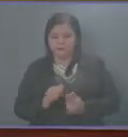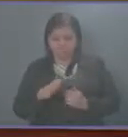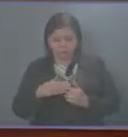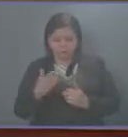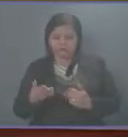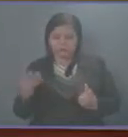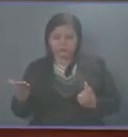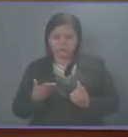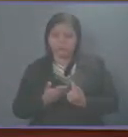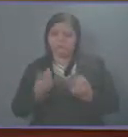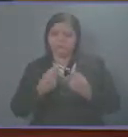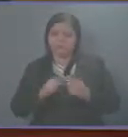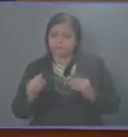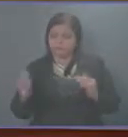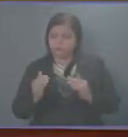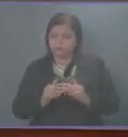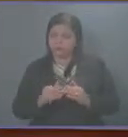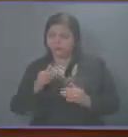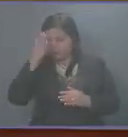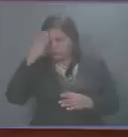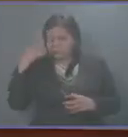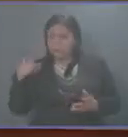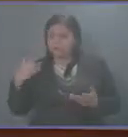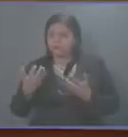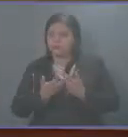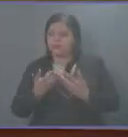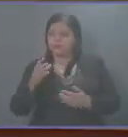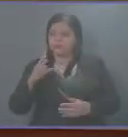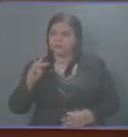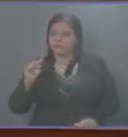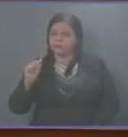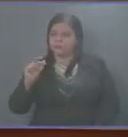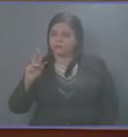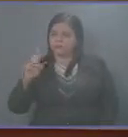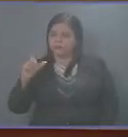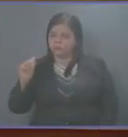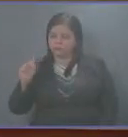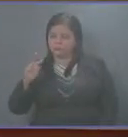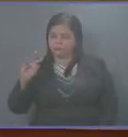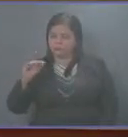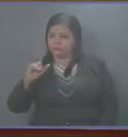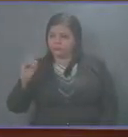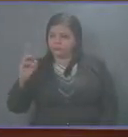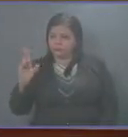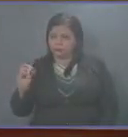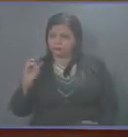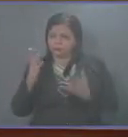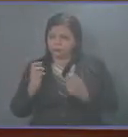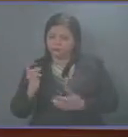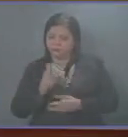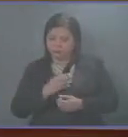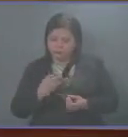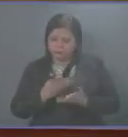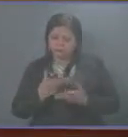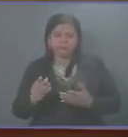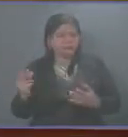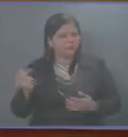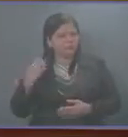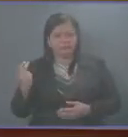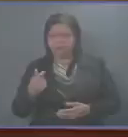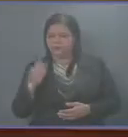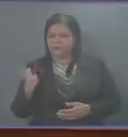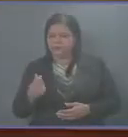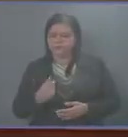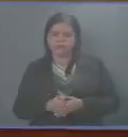hacer uso de la palabra, pero también está ya mi compañera diputada Marcela Villatoro, que fue emocionante. Yo quisiera que se expresaran, fueran lo más expuestos